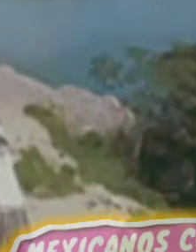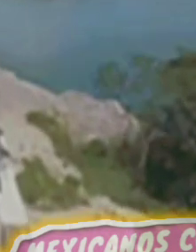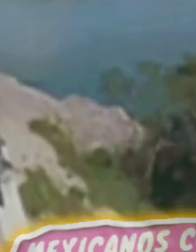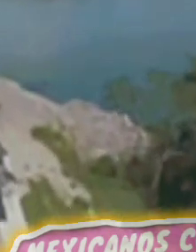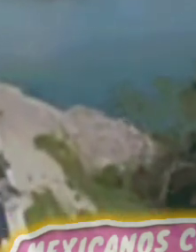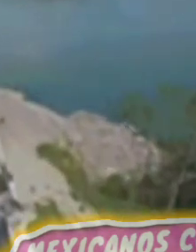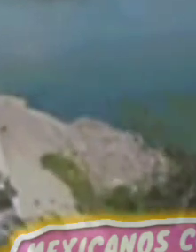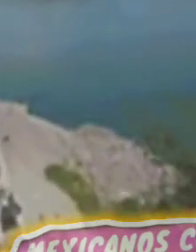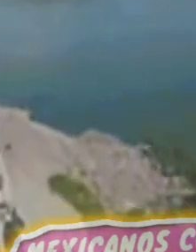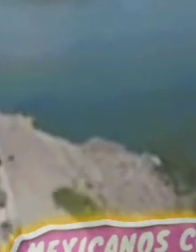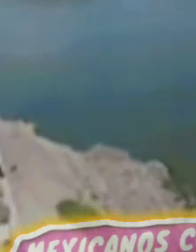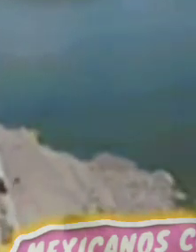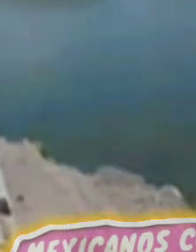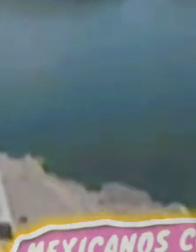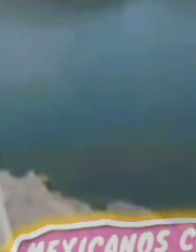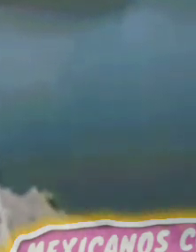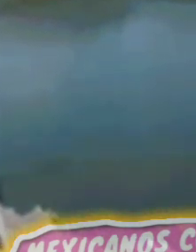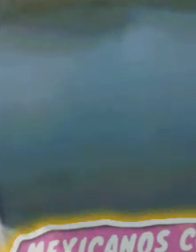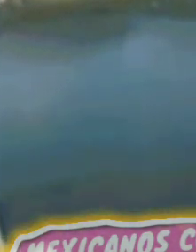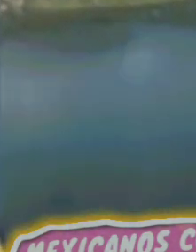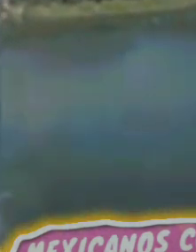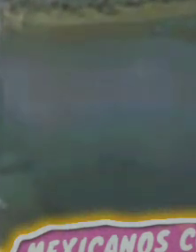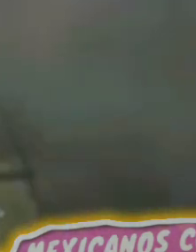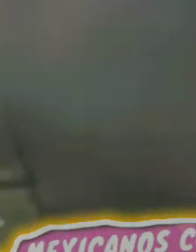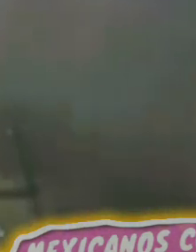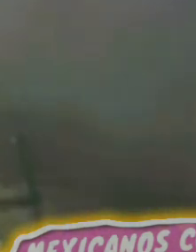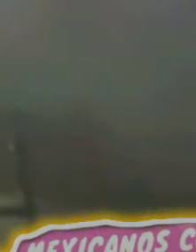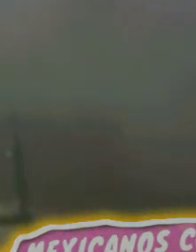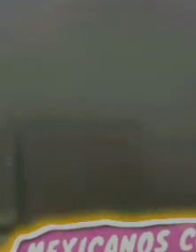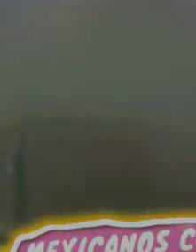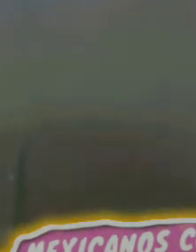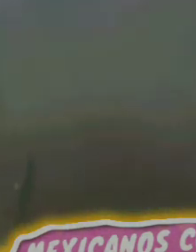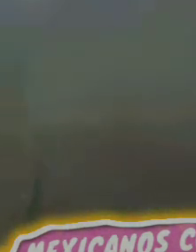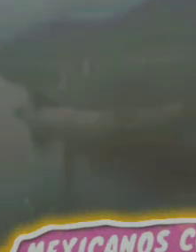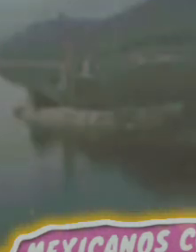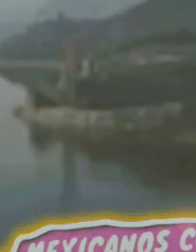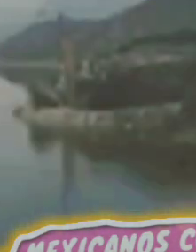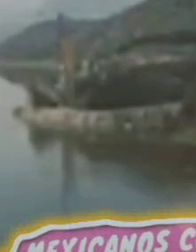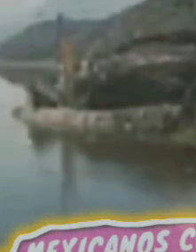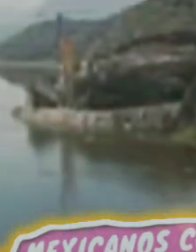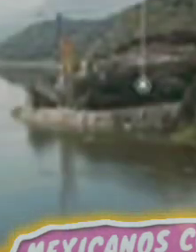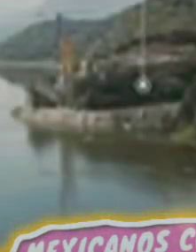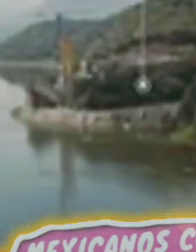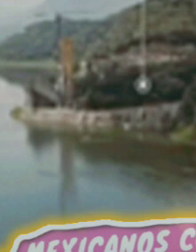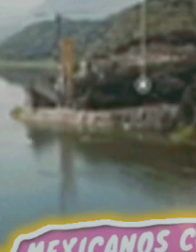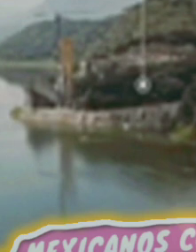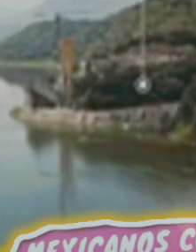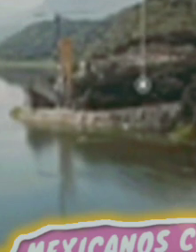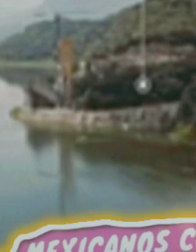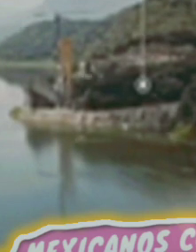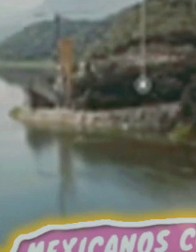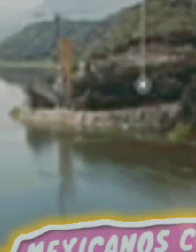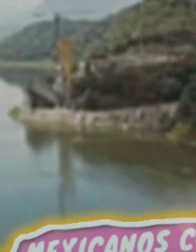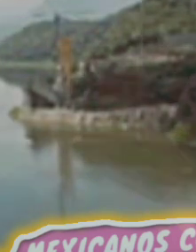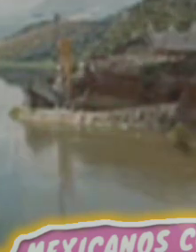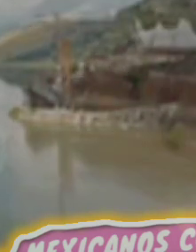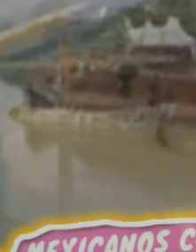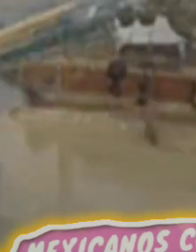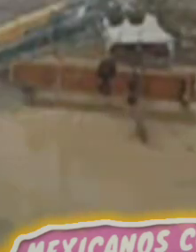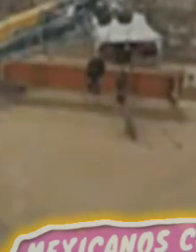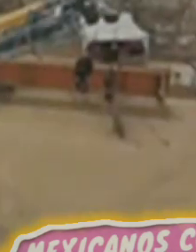2 extremos, tienen los 2 apoyos y se va a comenzar la construcción de la estructura metálica del